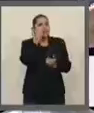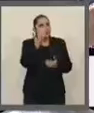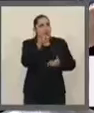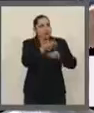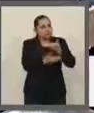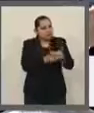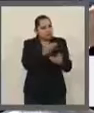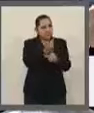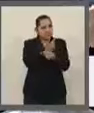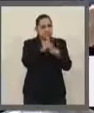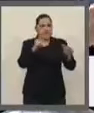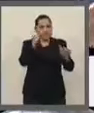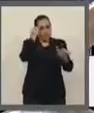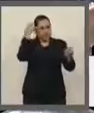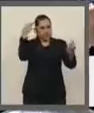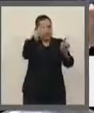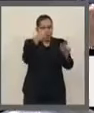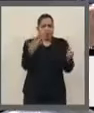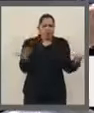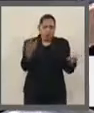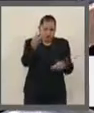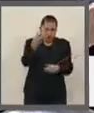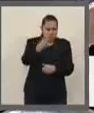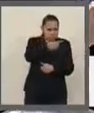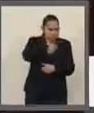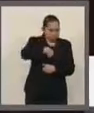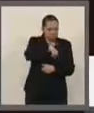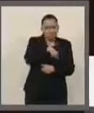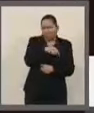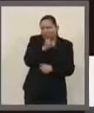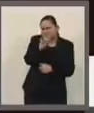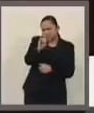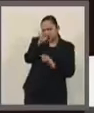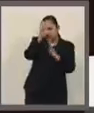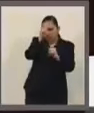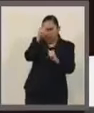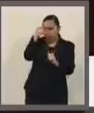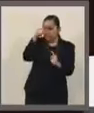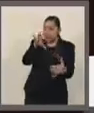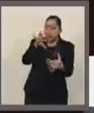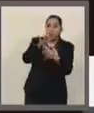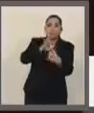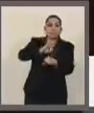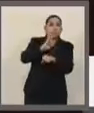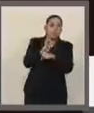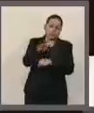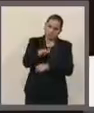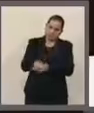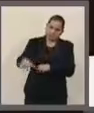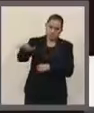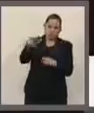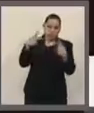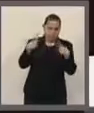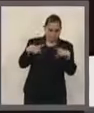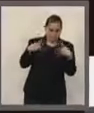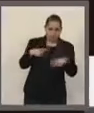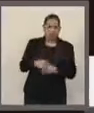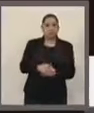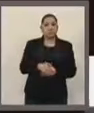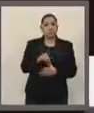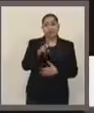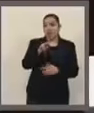podremos coincidir en beneficio del pueblo. Le digo a la derecha, Acción